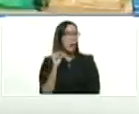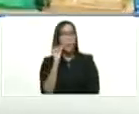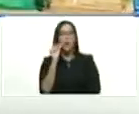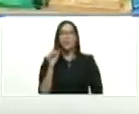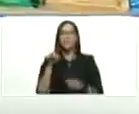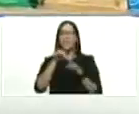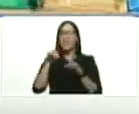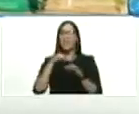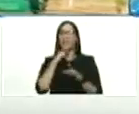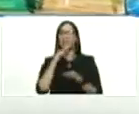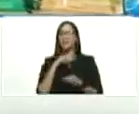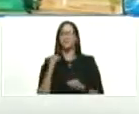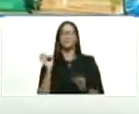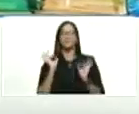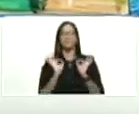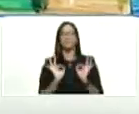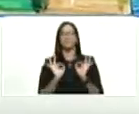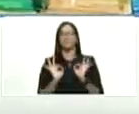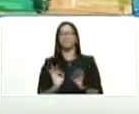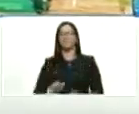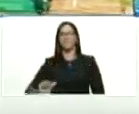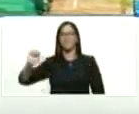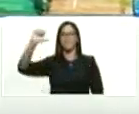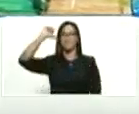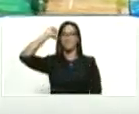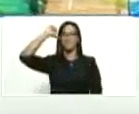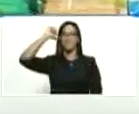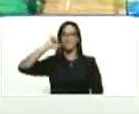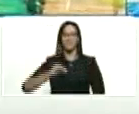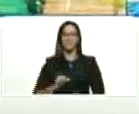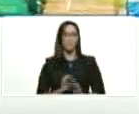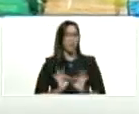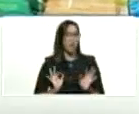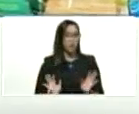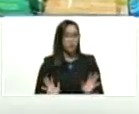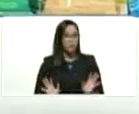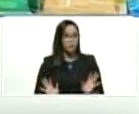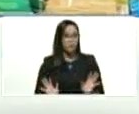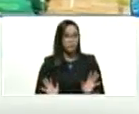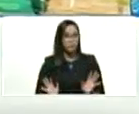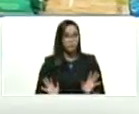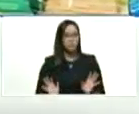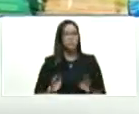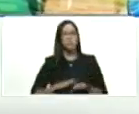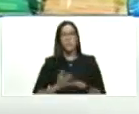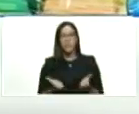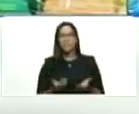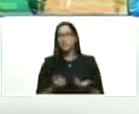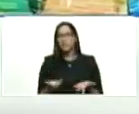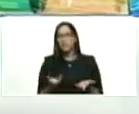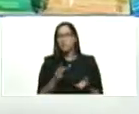canela. Gluc. No le puede echar más nada, pues se corta.